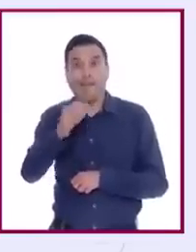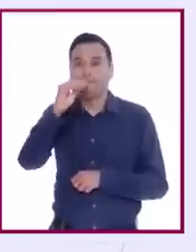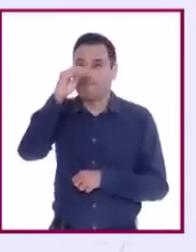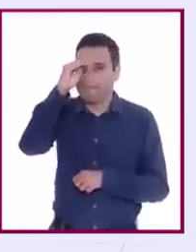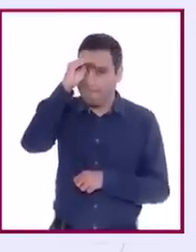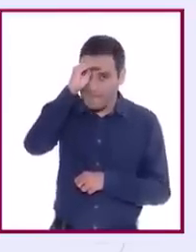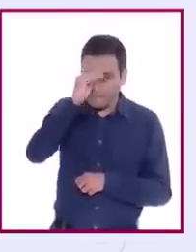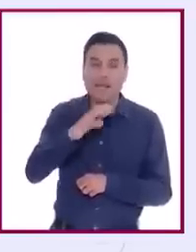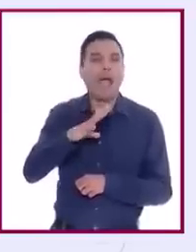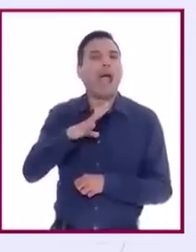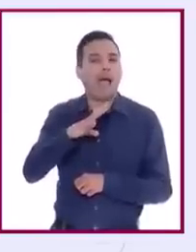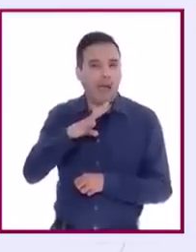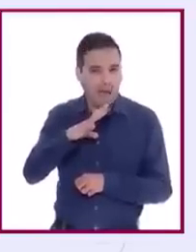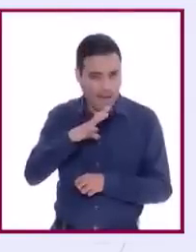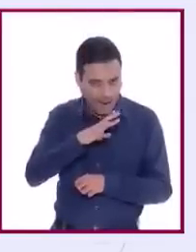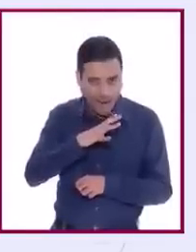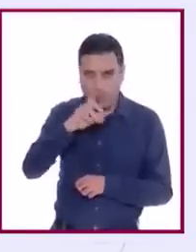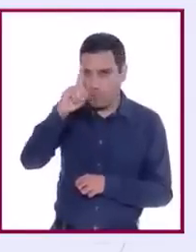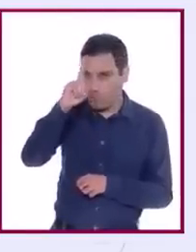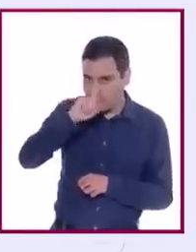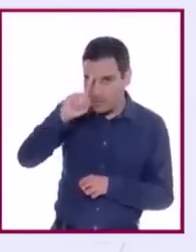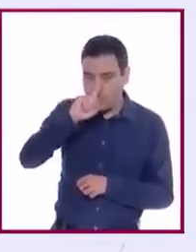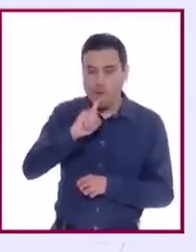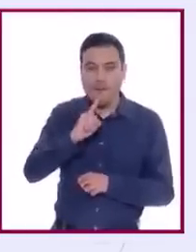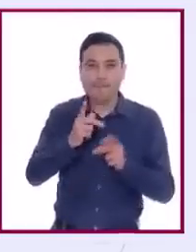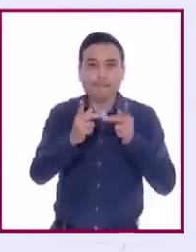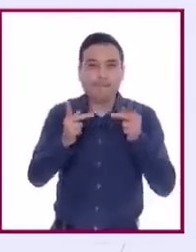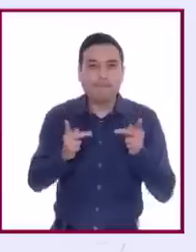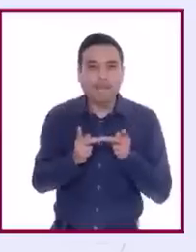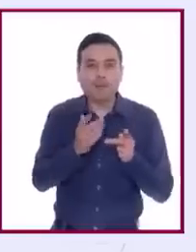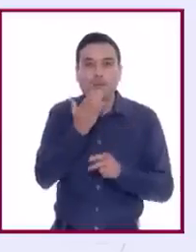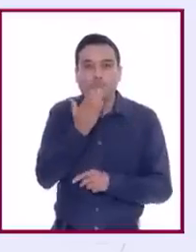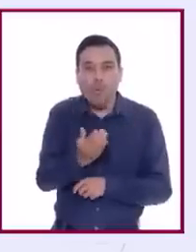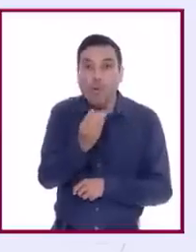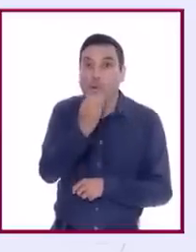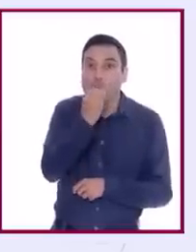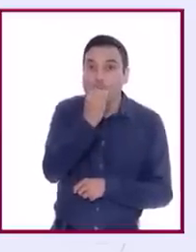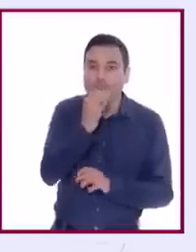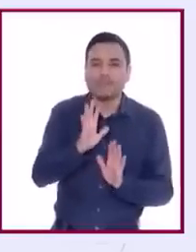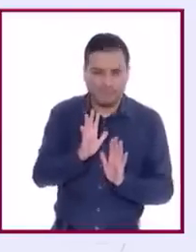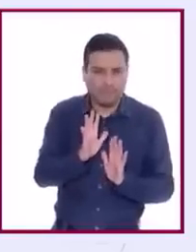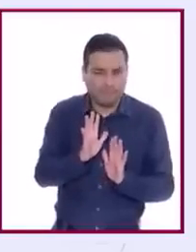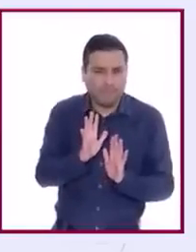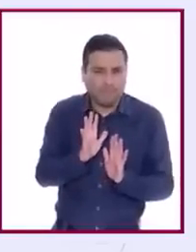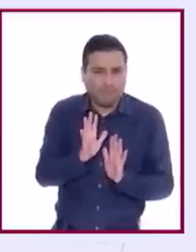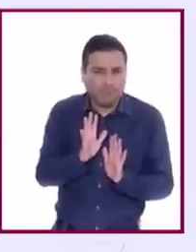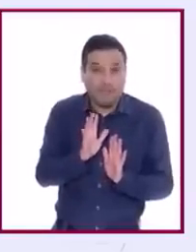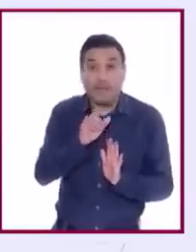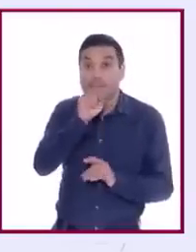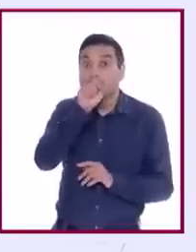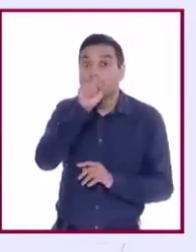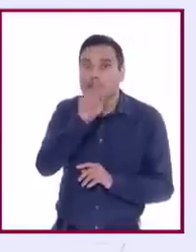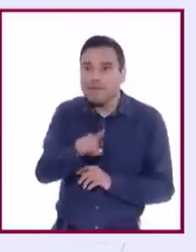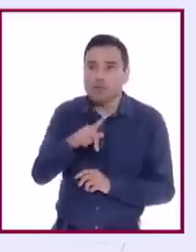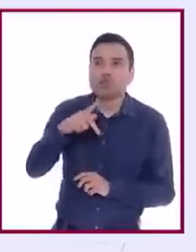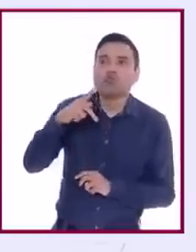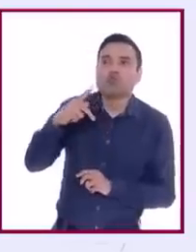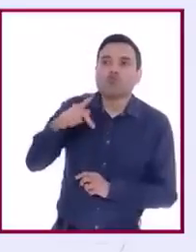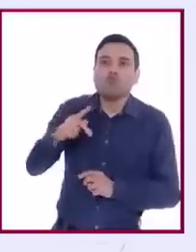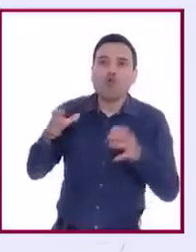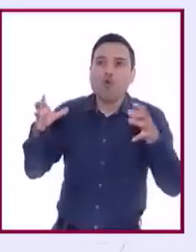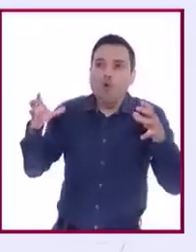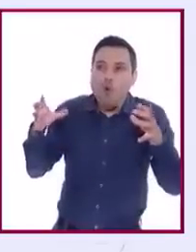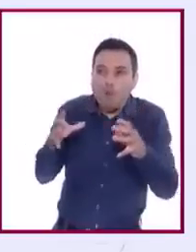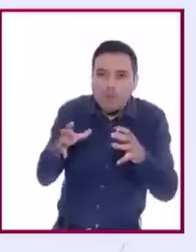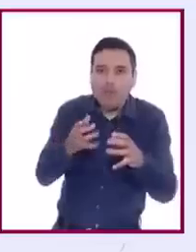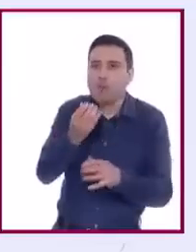comer pero lo que queremos es que las propias comunidades de aula tomen decisiones de a partir de lo que existe en su comunidad de lo